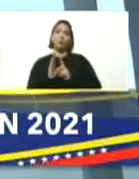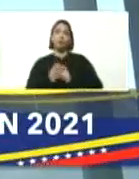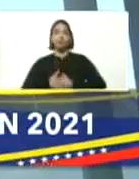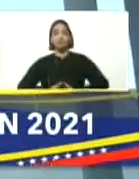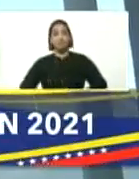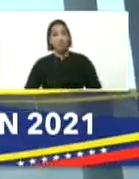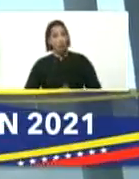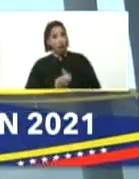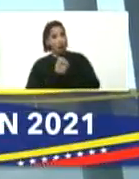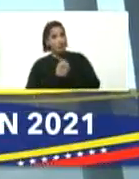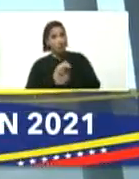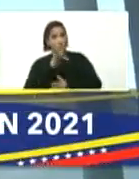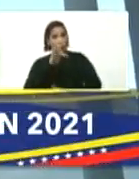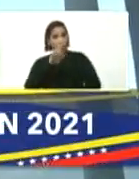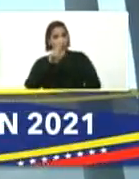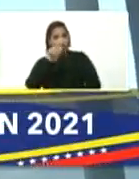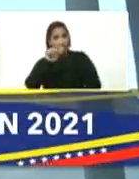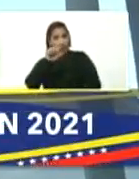Fraso.